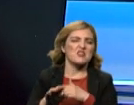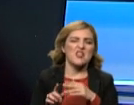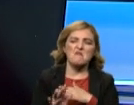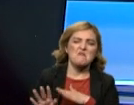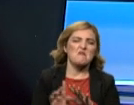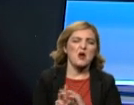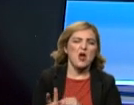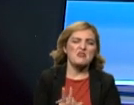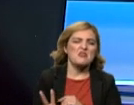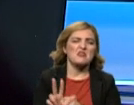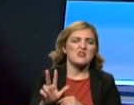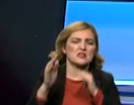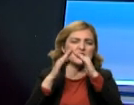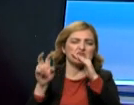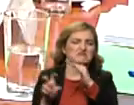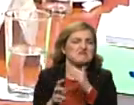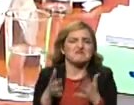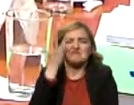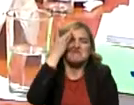país les otorgó.